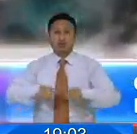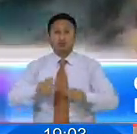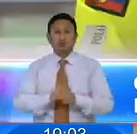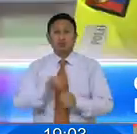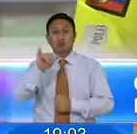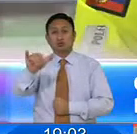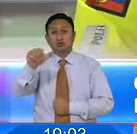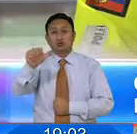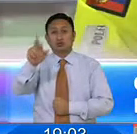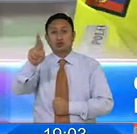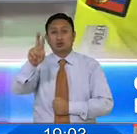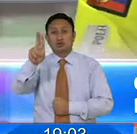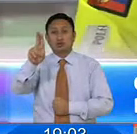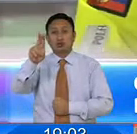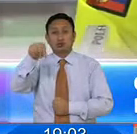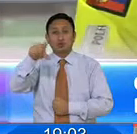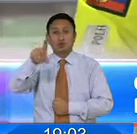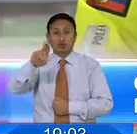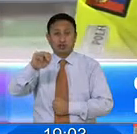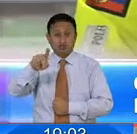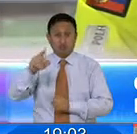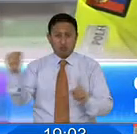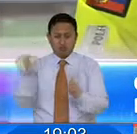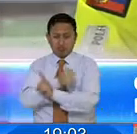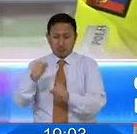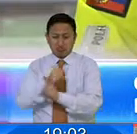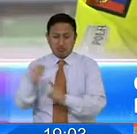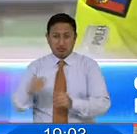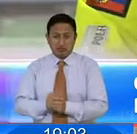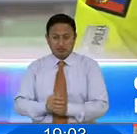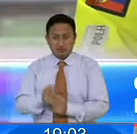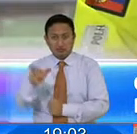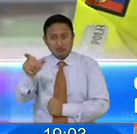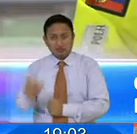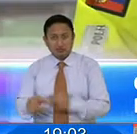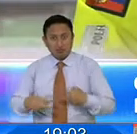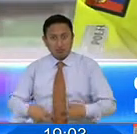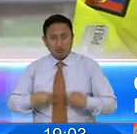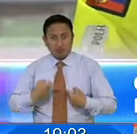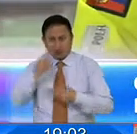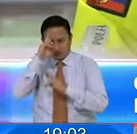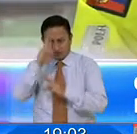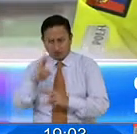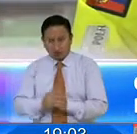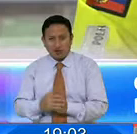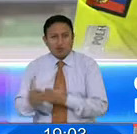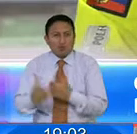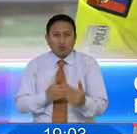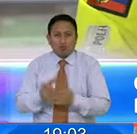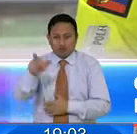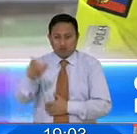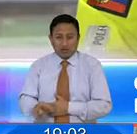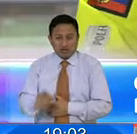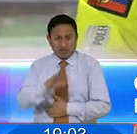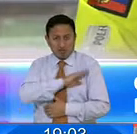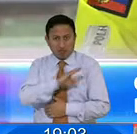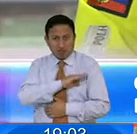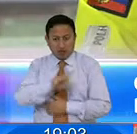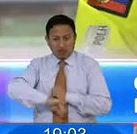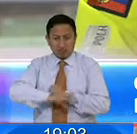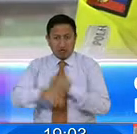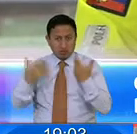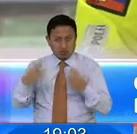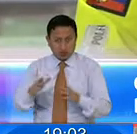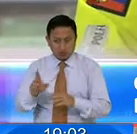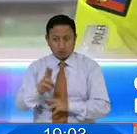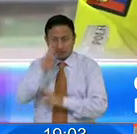Yaruquí. Se trata de una vida, y una vida hay que respetarla por más antecedentes criminales que pueda tener o no tenga